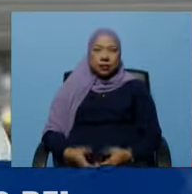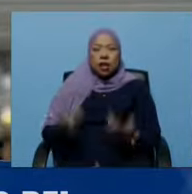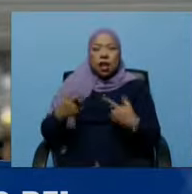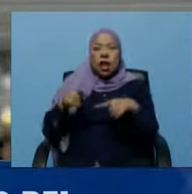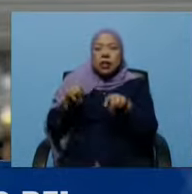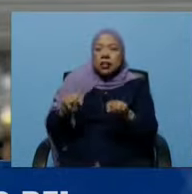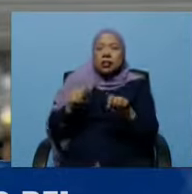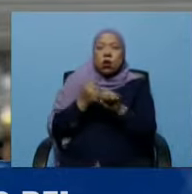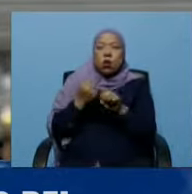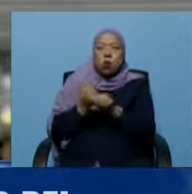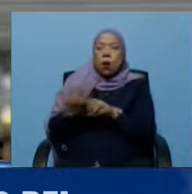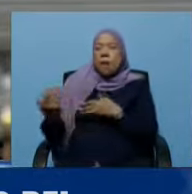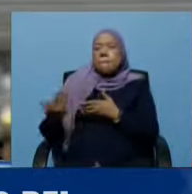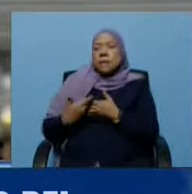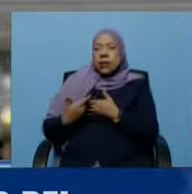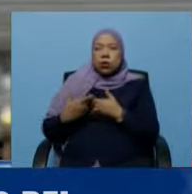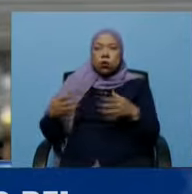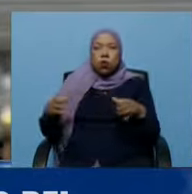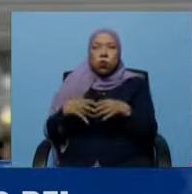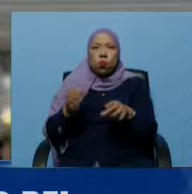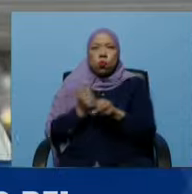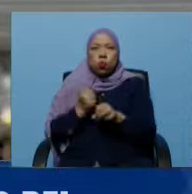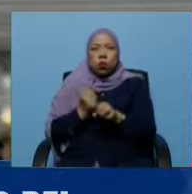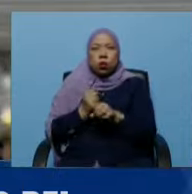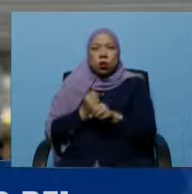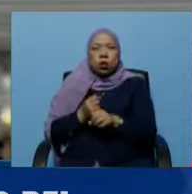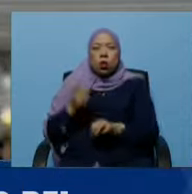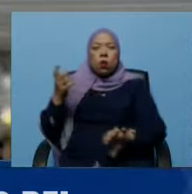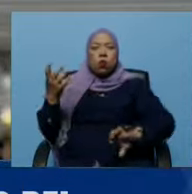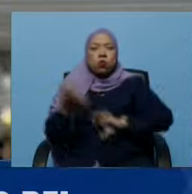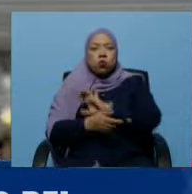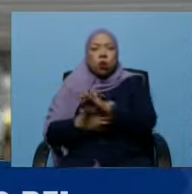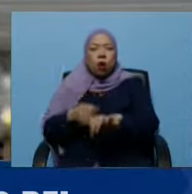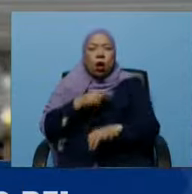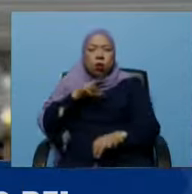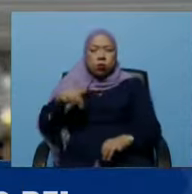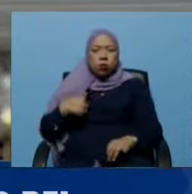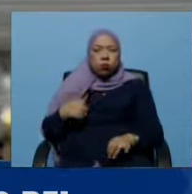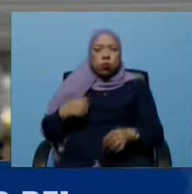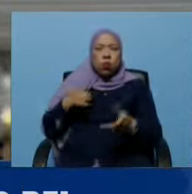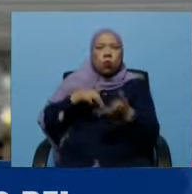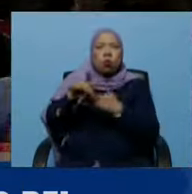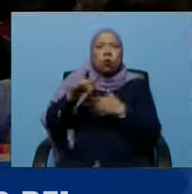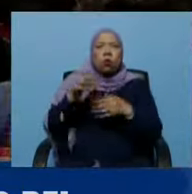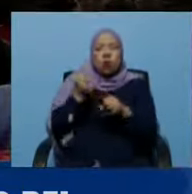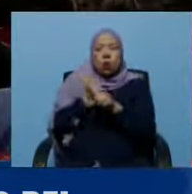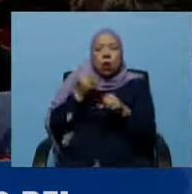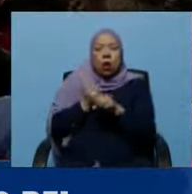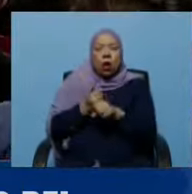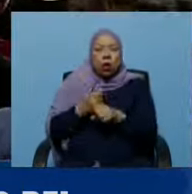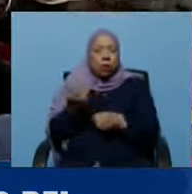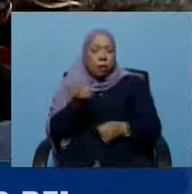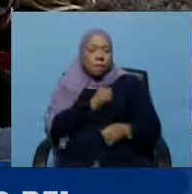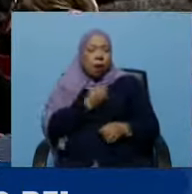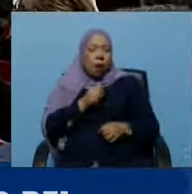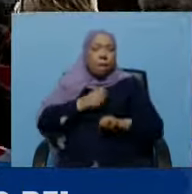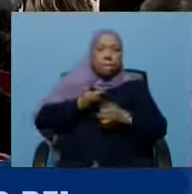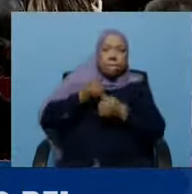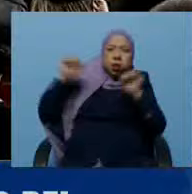Sanciones, amenazas, gritos, intentos de magnicidio, me lanzaron un dron por aquí, una bomba por